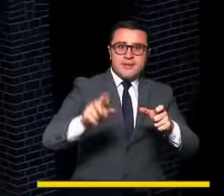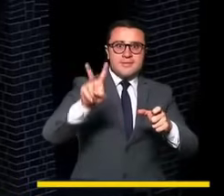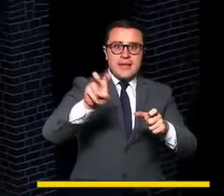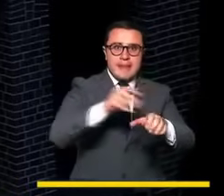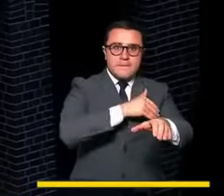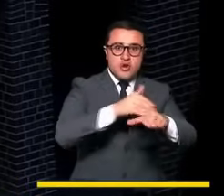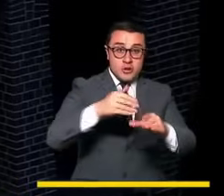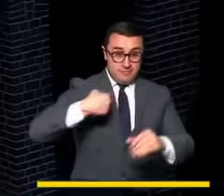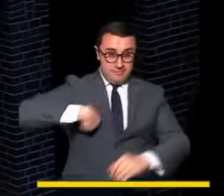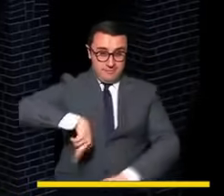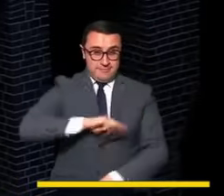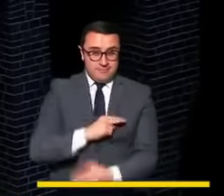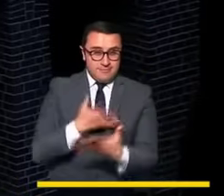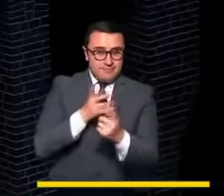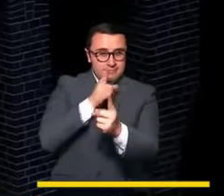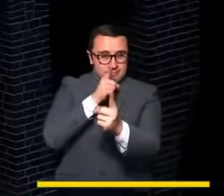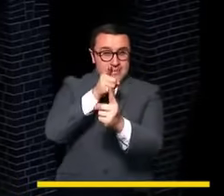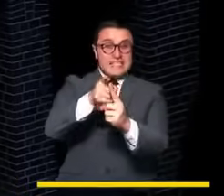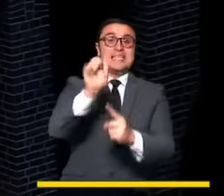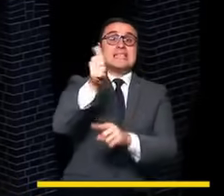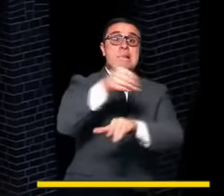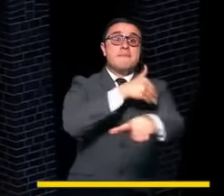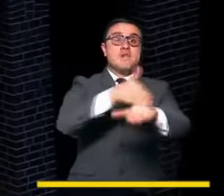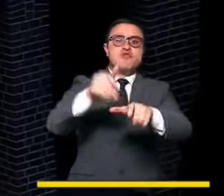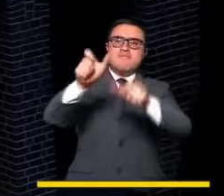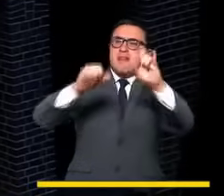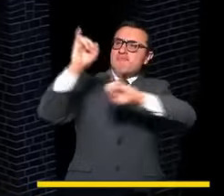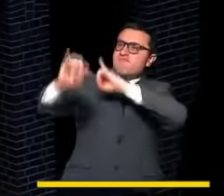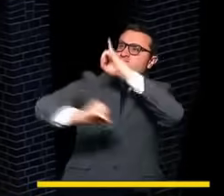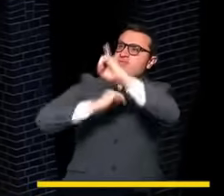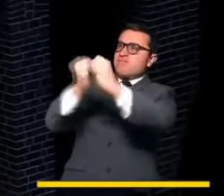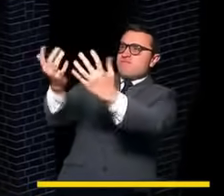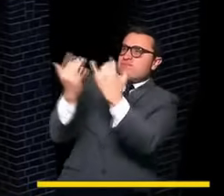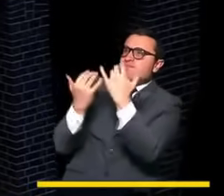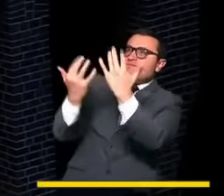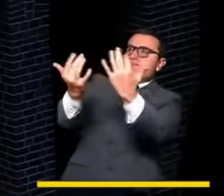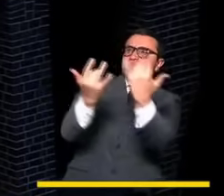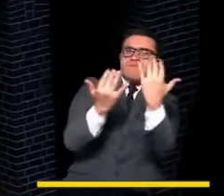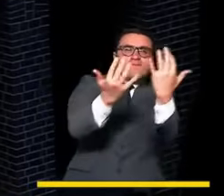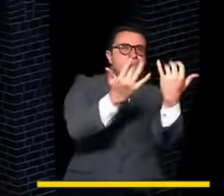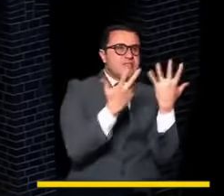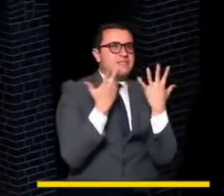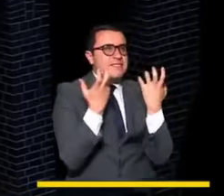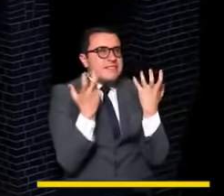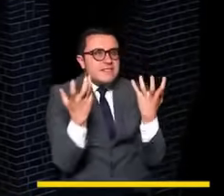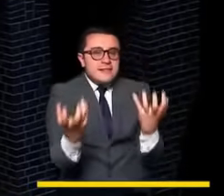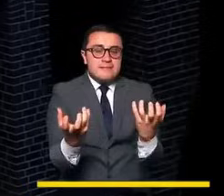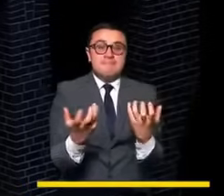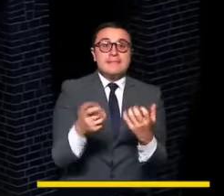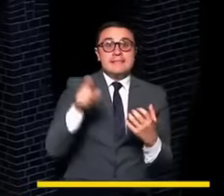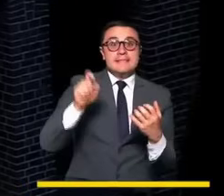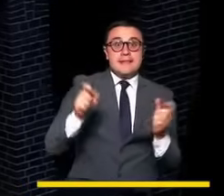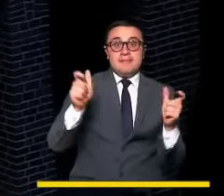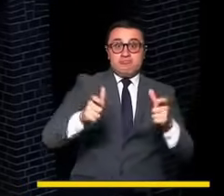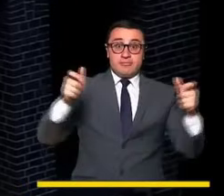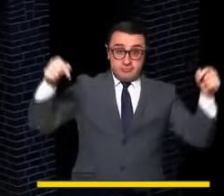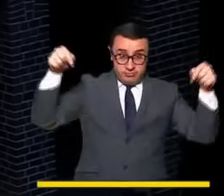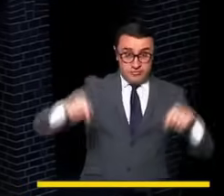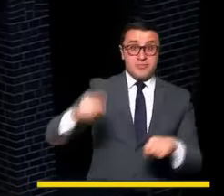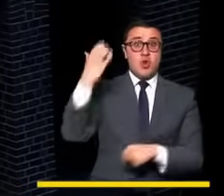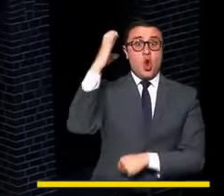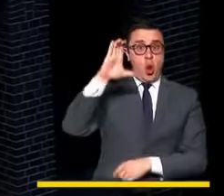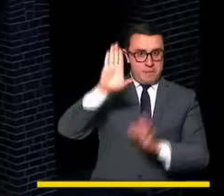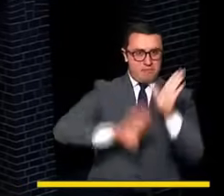nuestra son 10, y deberíamos tener más, porque, como todos sabemos aquí, el país tiene el